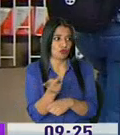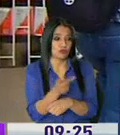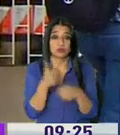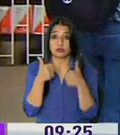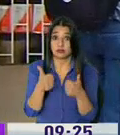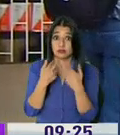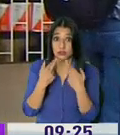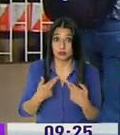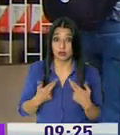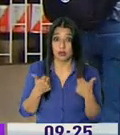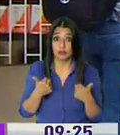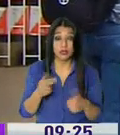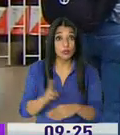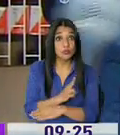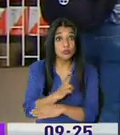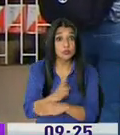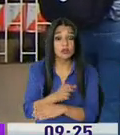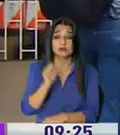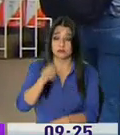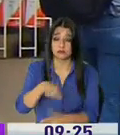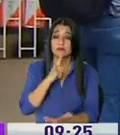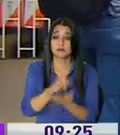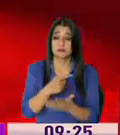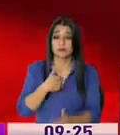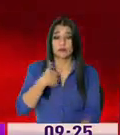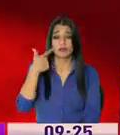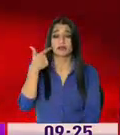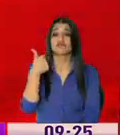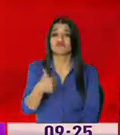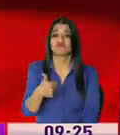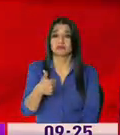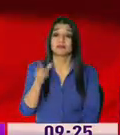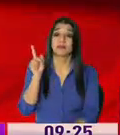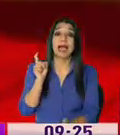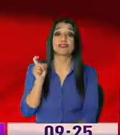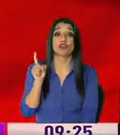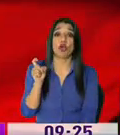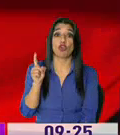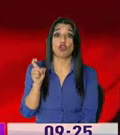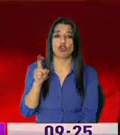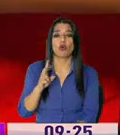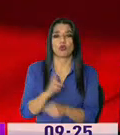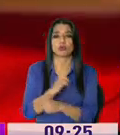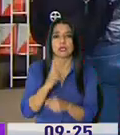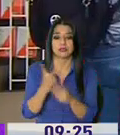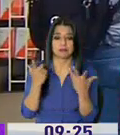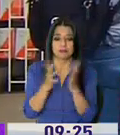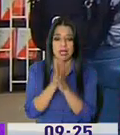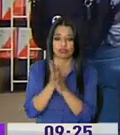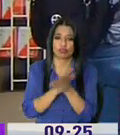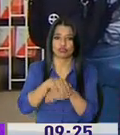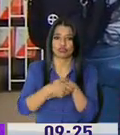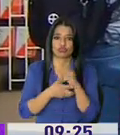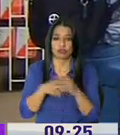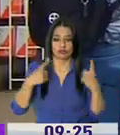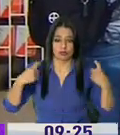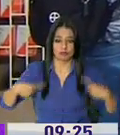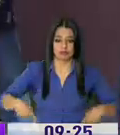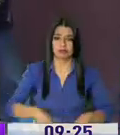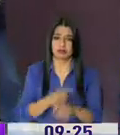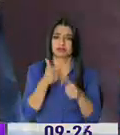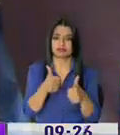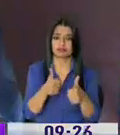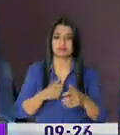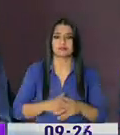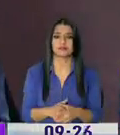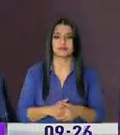uso correcto a estos productos? Claro, yo creo que sí, señor. El alcohol lo estamos utilizando desinfectándolo las manos, en la parte donde es la más principal.